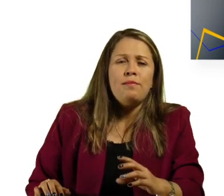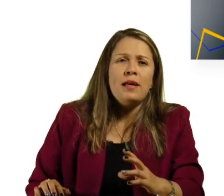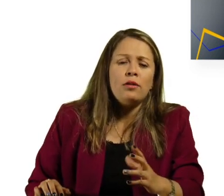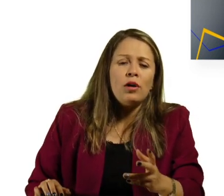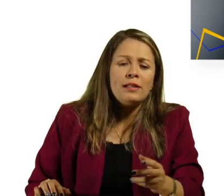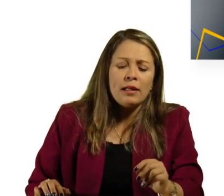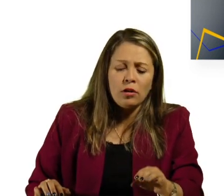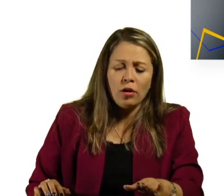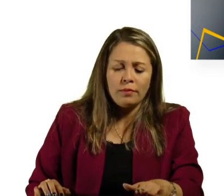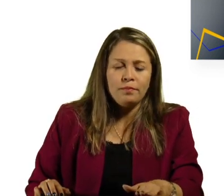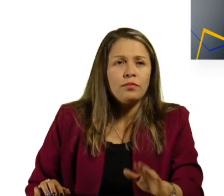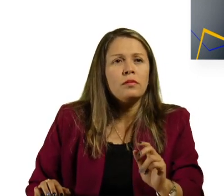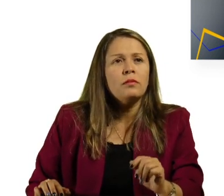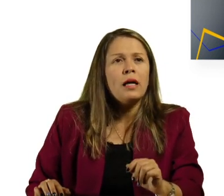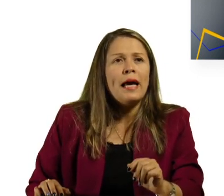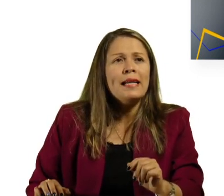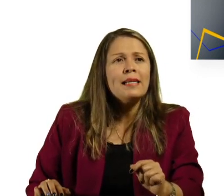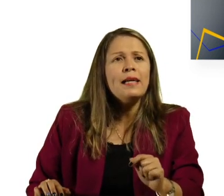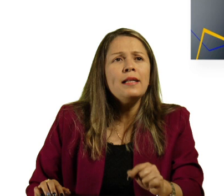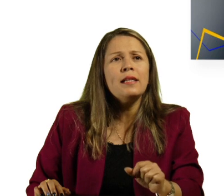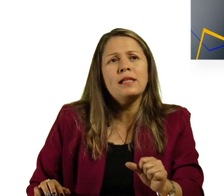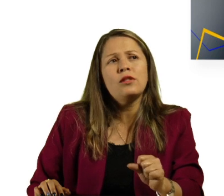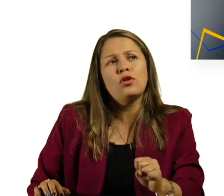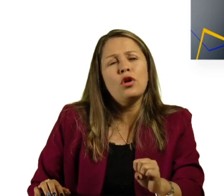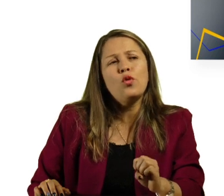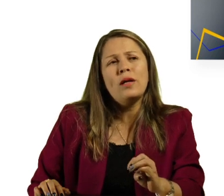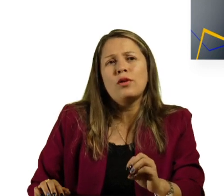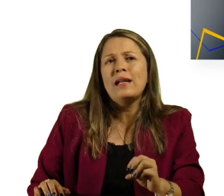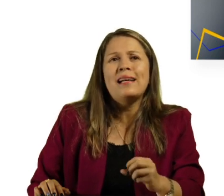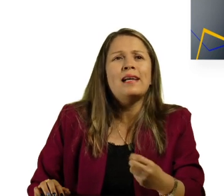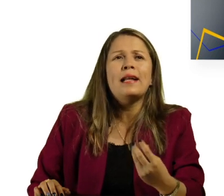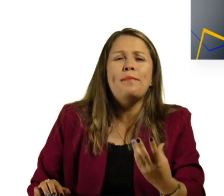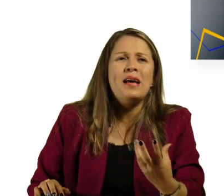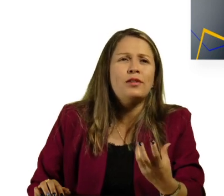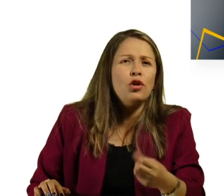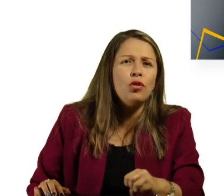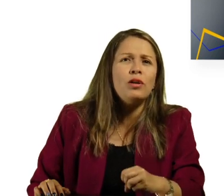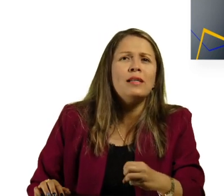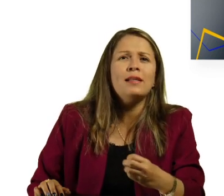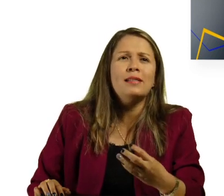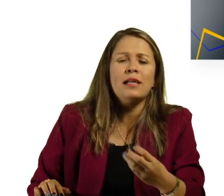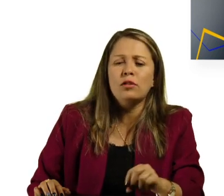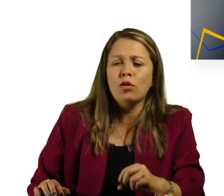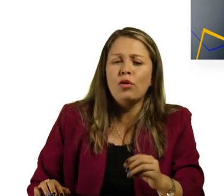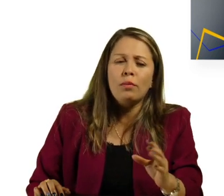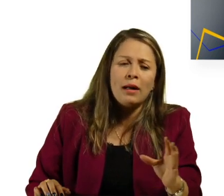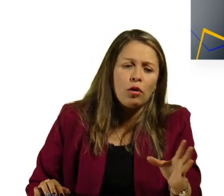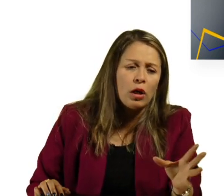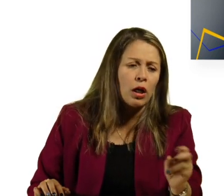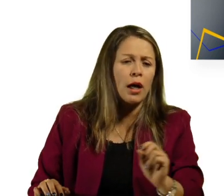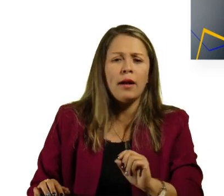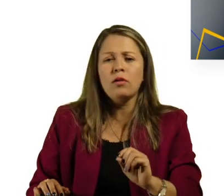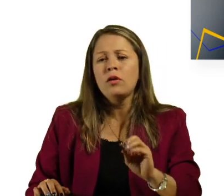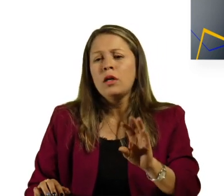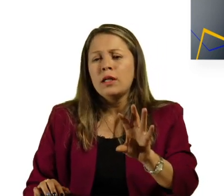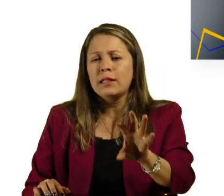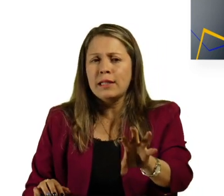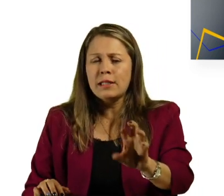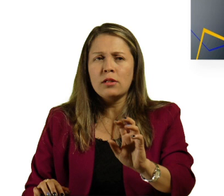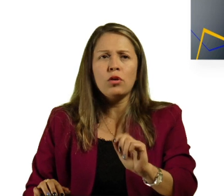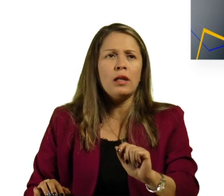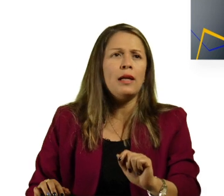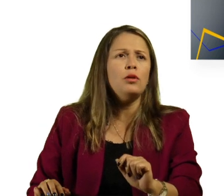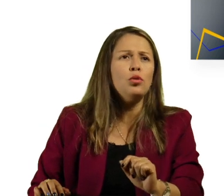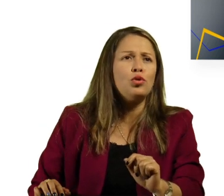de crecimiento del sector. Ese índice yo lo encuentro en las agremiaciones del sector marroquinero,